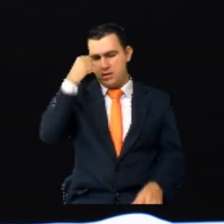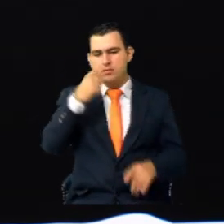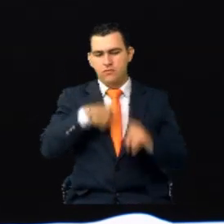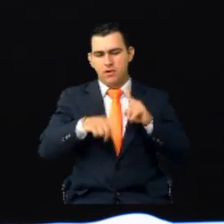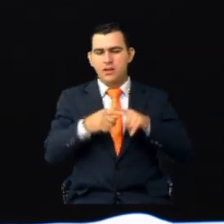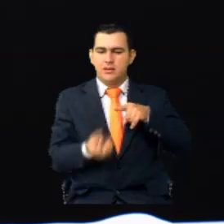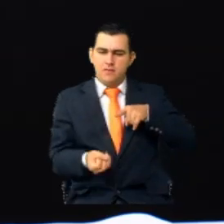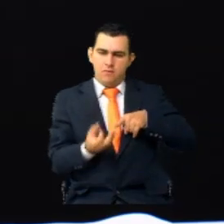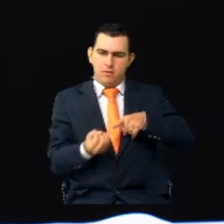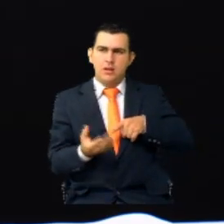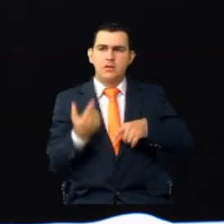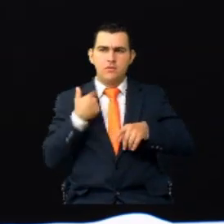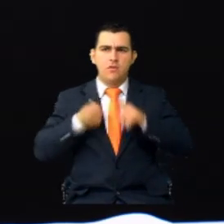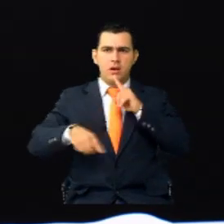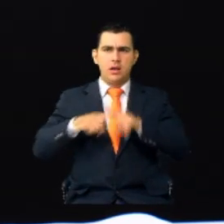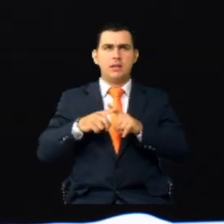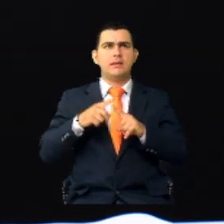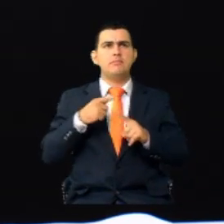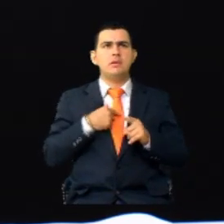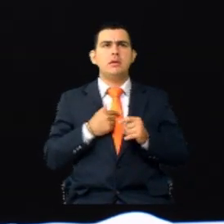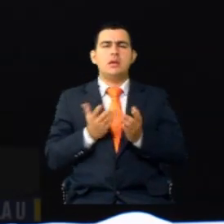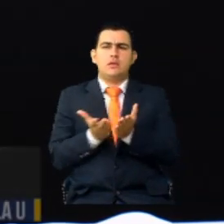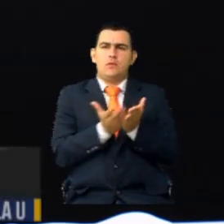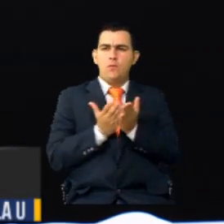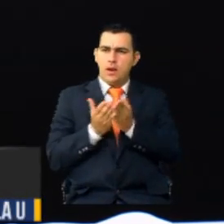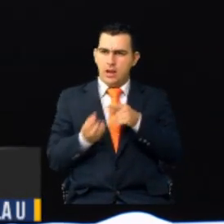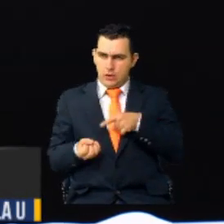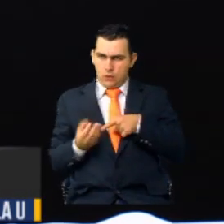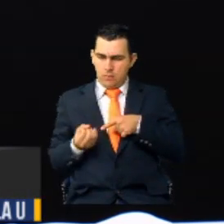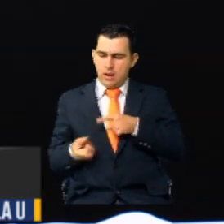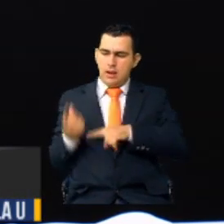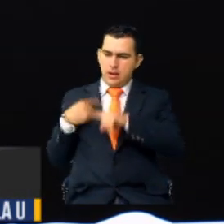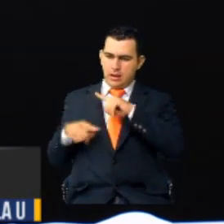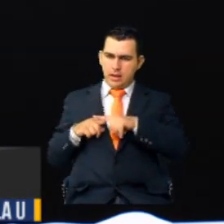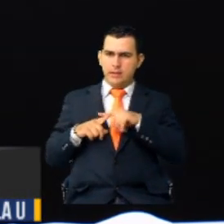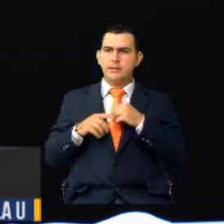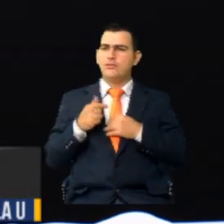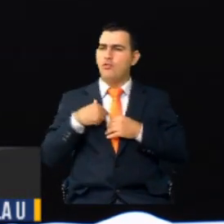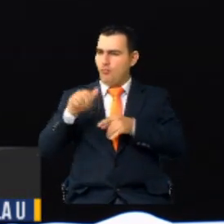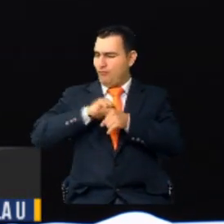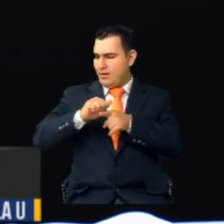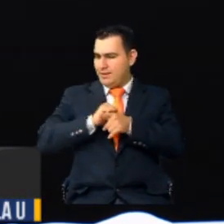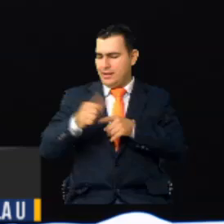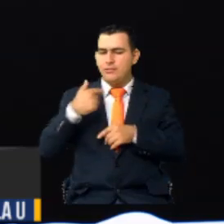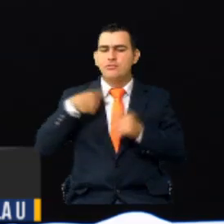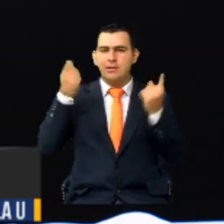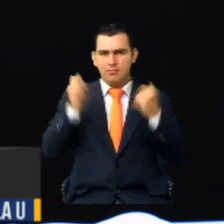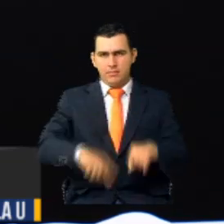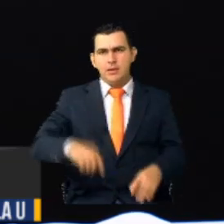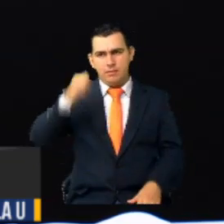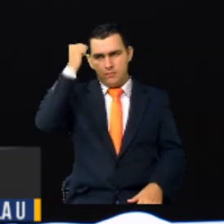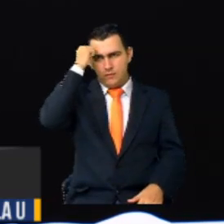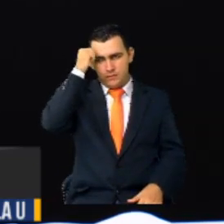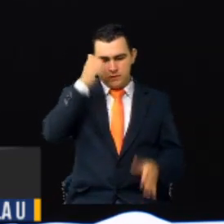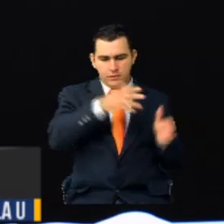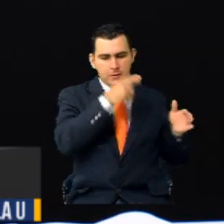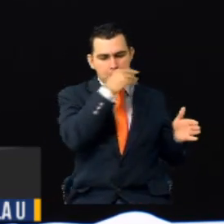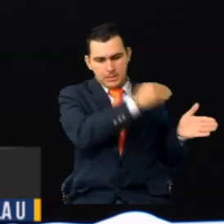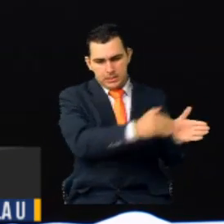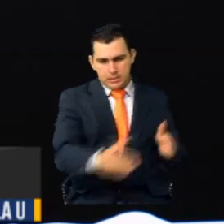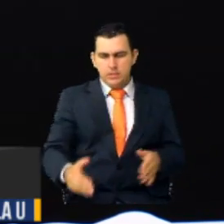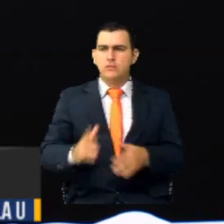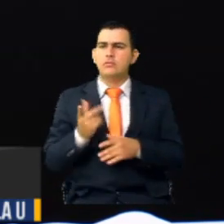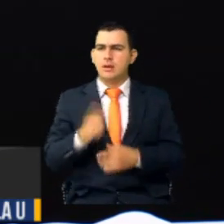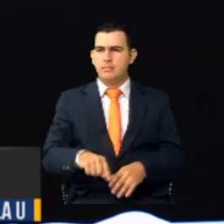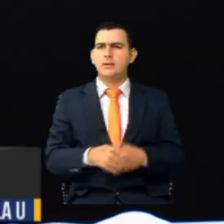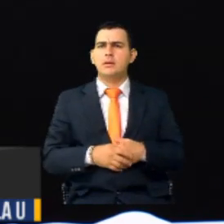Esa formación que me dio mi escuela normal, que me permite también en la práctica, porque fui docente en primaria y luego, por supuesto,